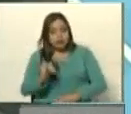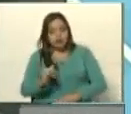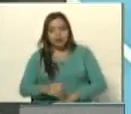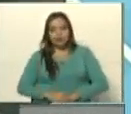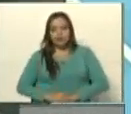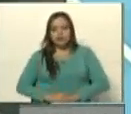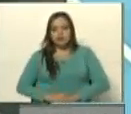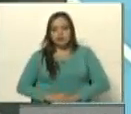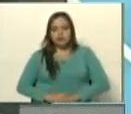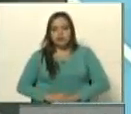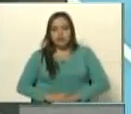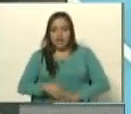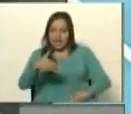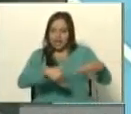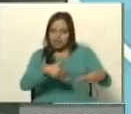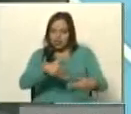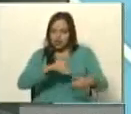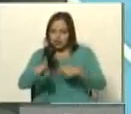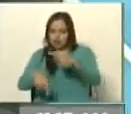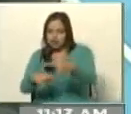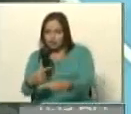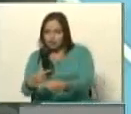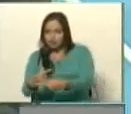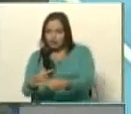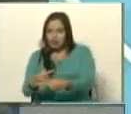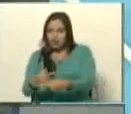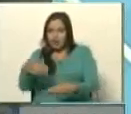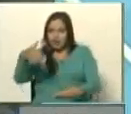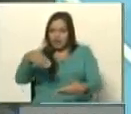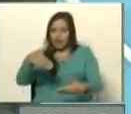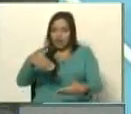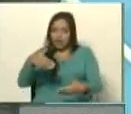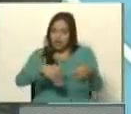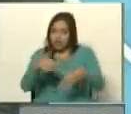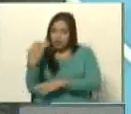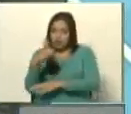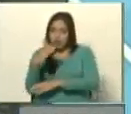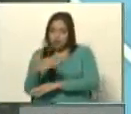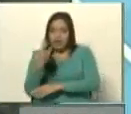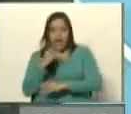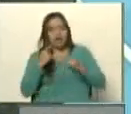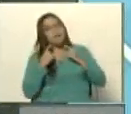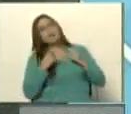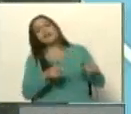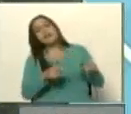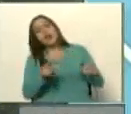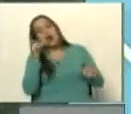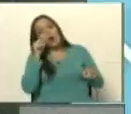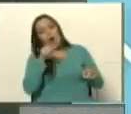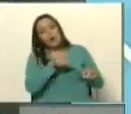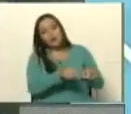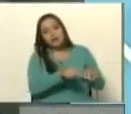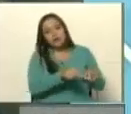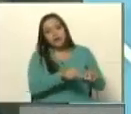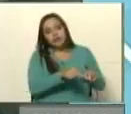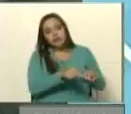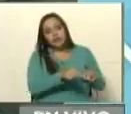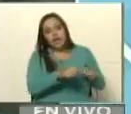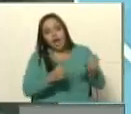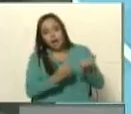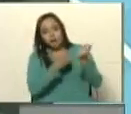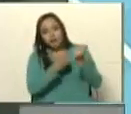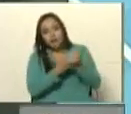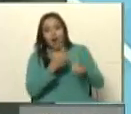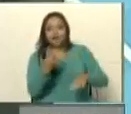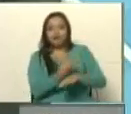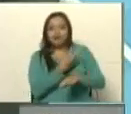la elección próxima en Colombia, si fuera a perder el candidato de la Casa Blanca, sería